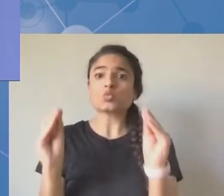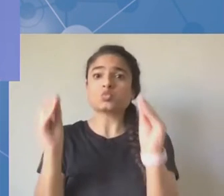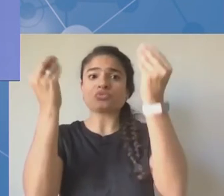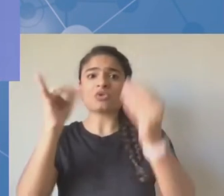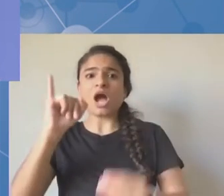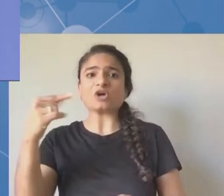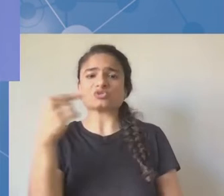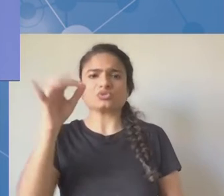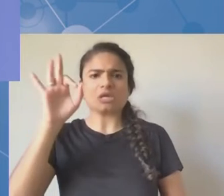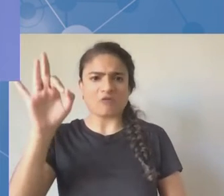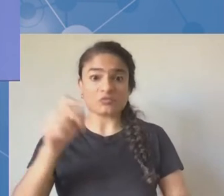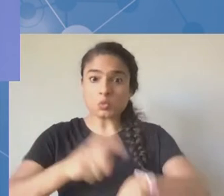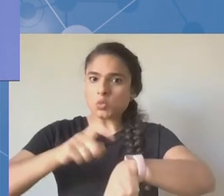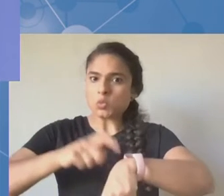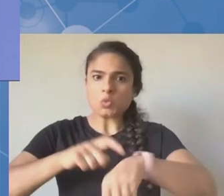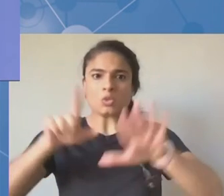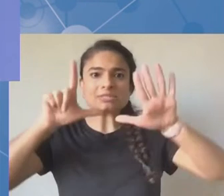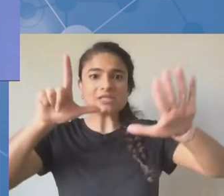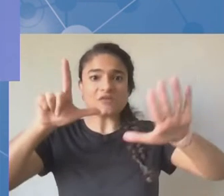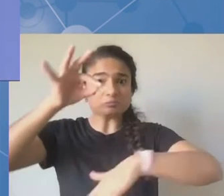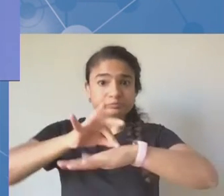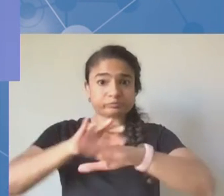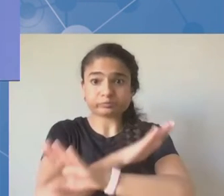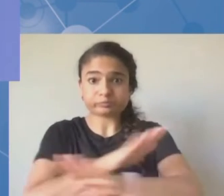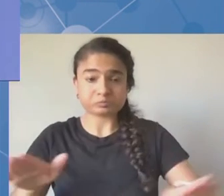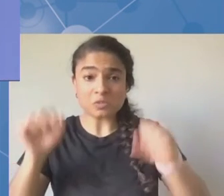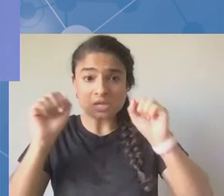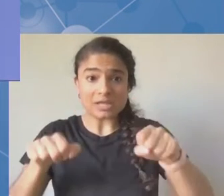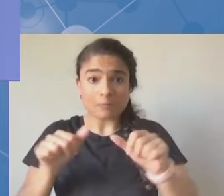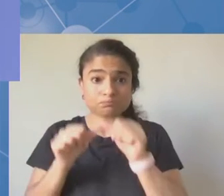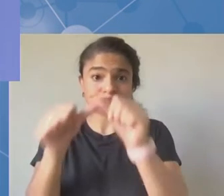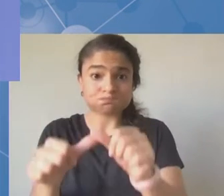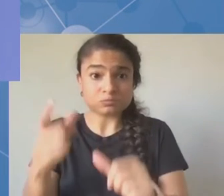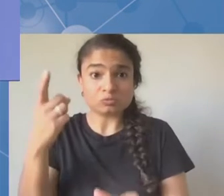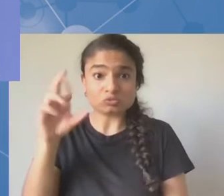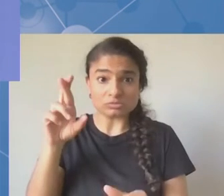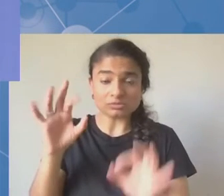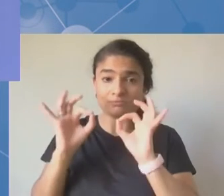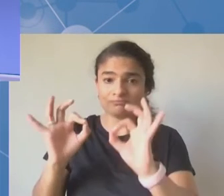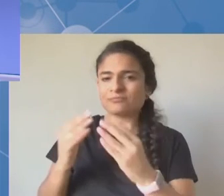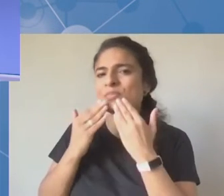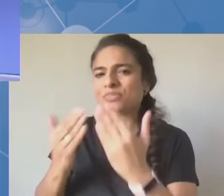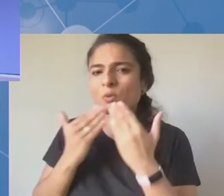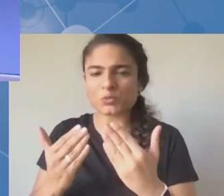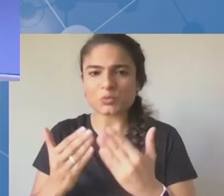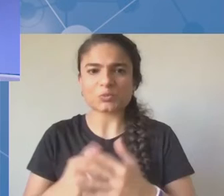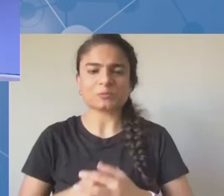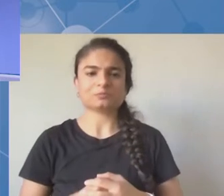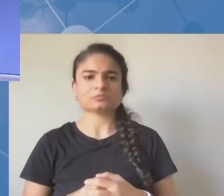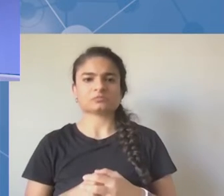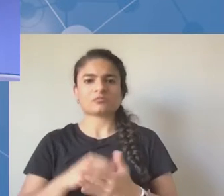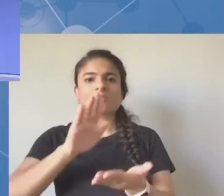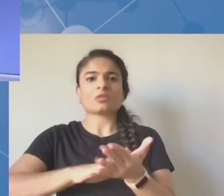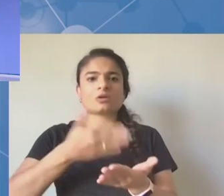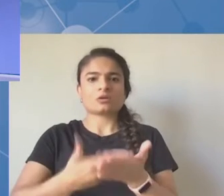hablar sobre este tipo de actividades como es el corte de acceso al Internet. La siguiente